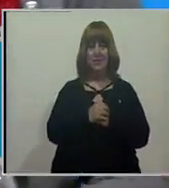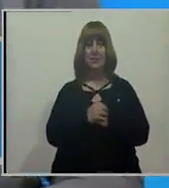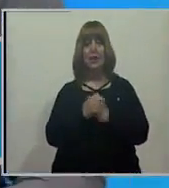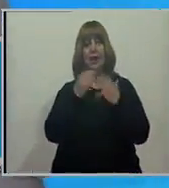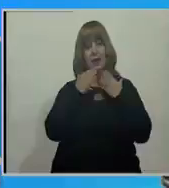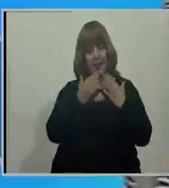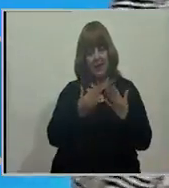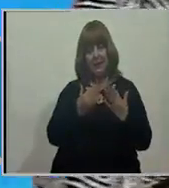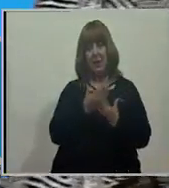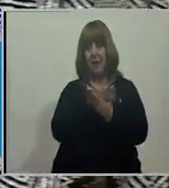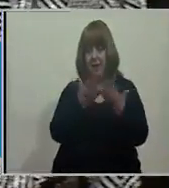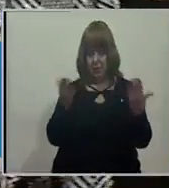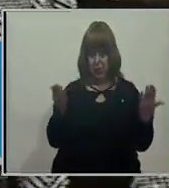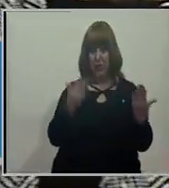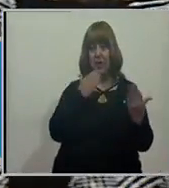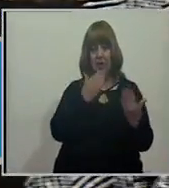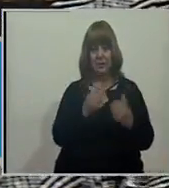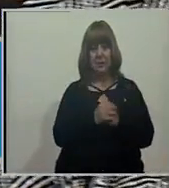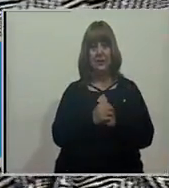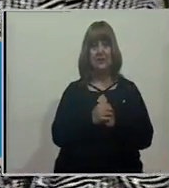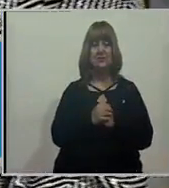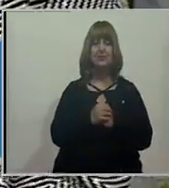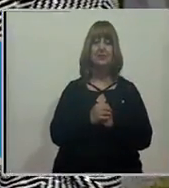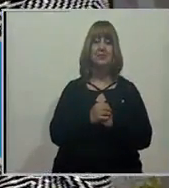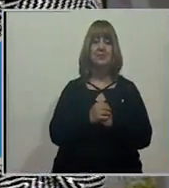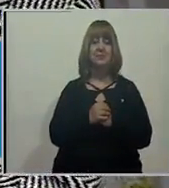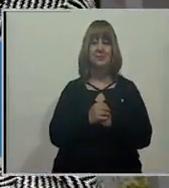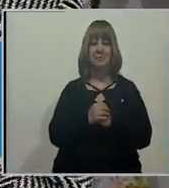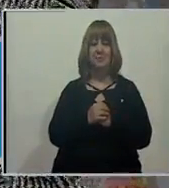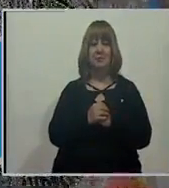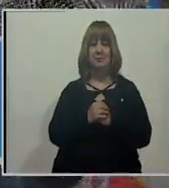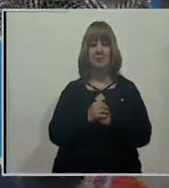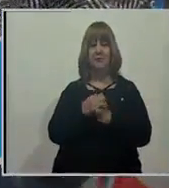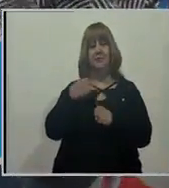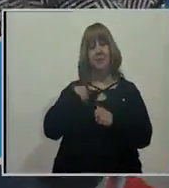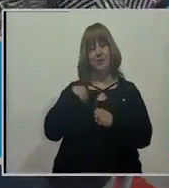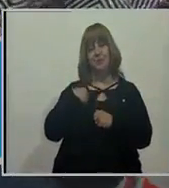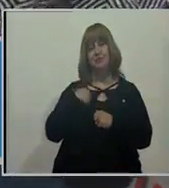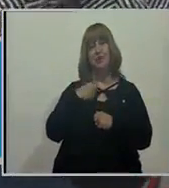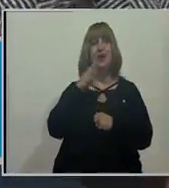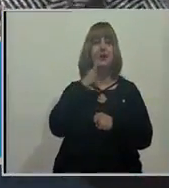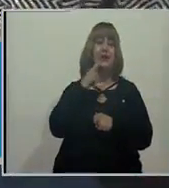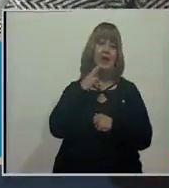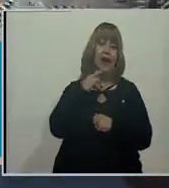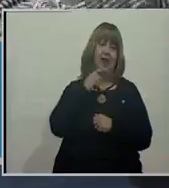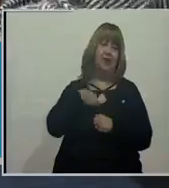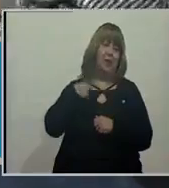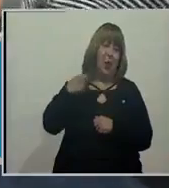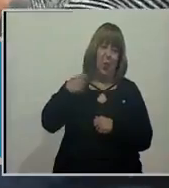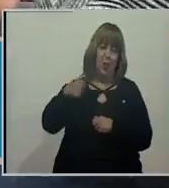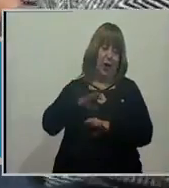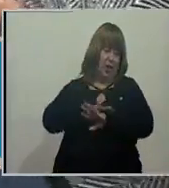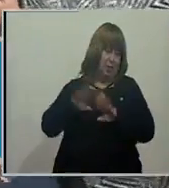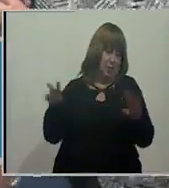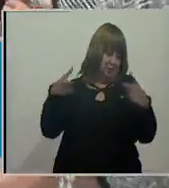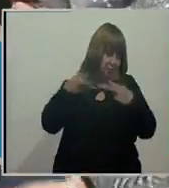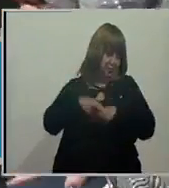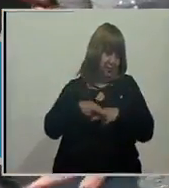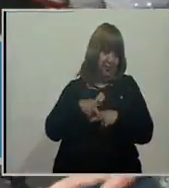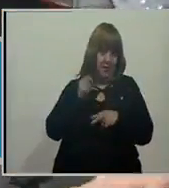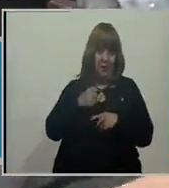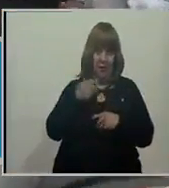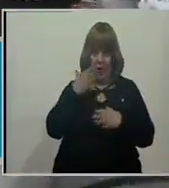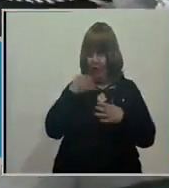Y gracias a todas ustedes. ¿Eh? Me jubilo. Nos vemos en un ratito. Jubilo. No, se jubila. Logré